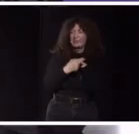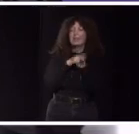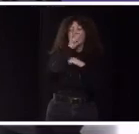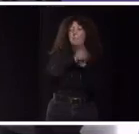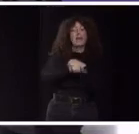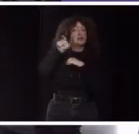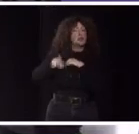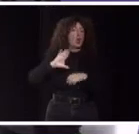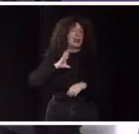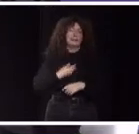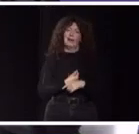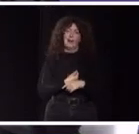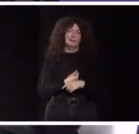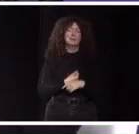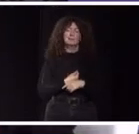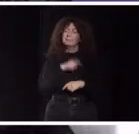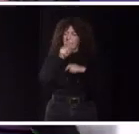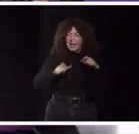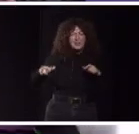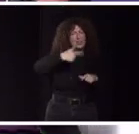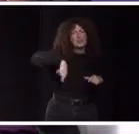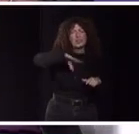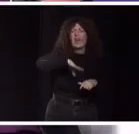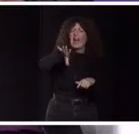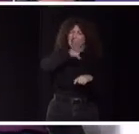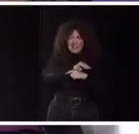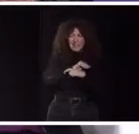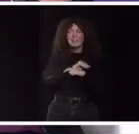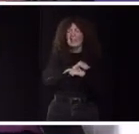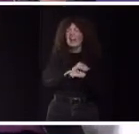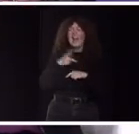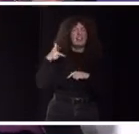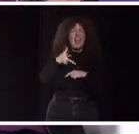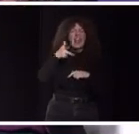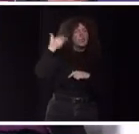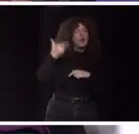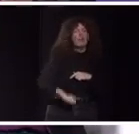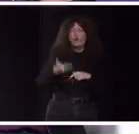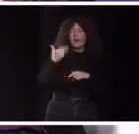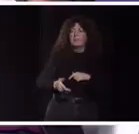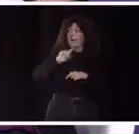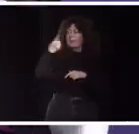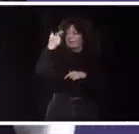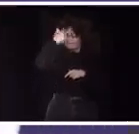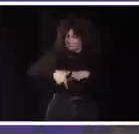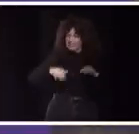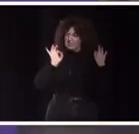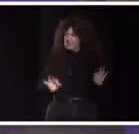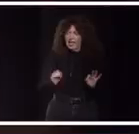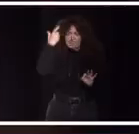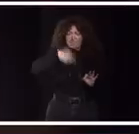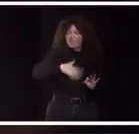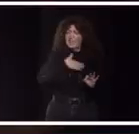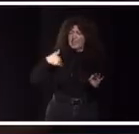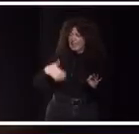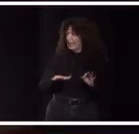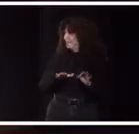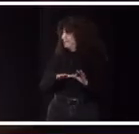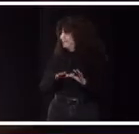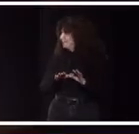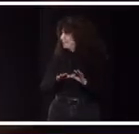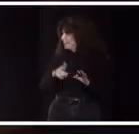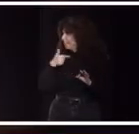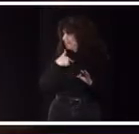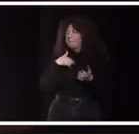personas trans y que todo el mundo entendiese que el más fundamental de todos los derechos es el derecho a ser quien eres, sin sufrir discriminación